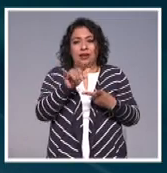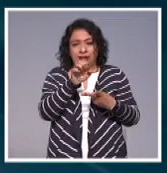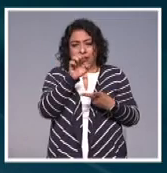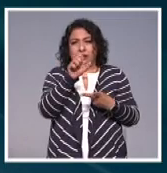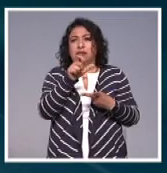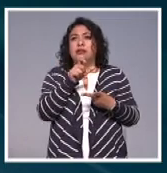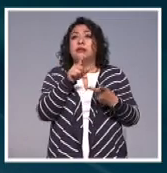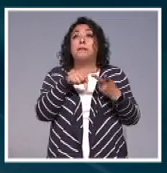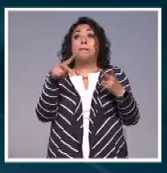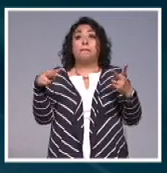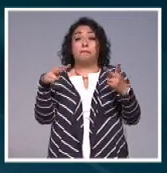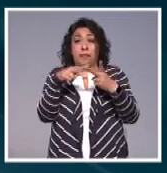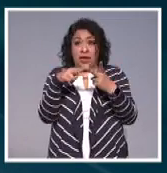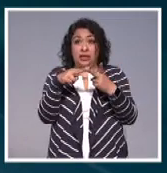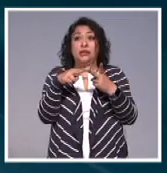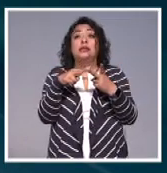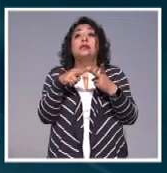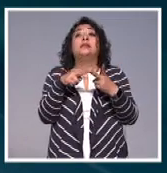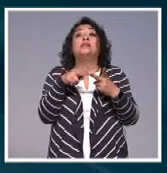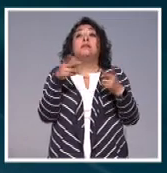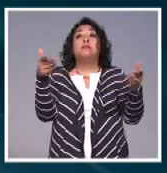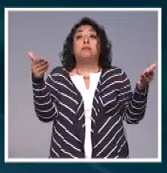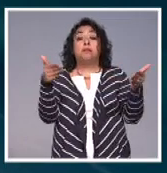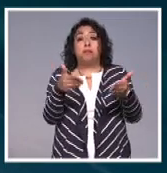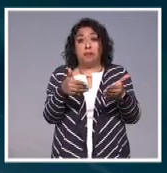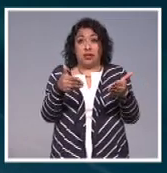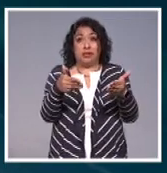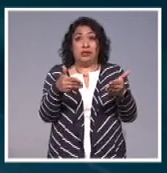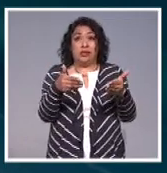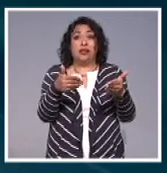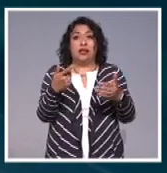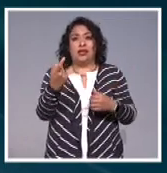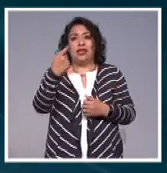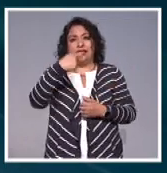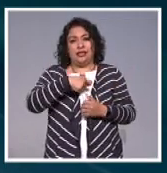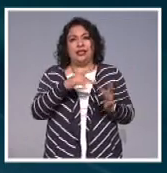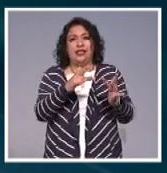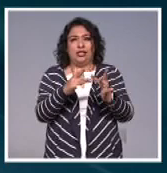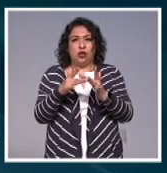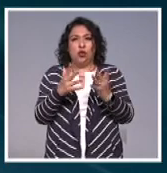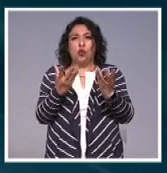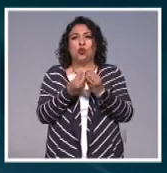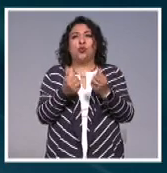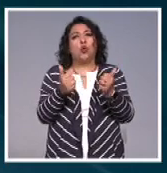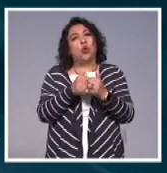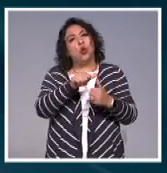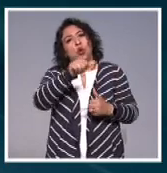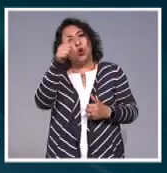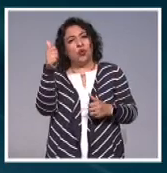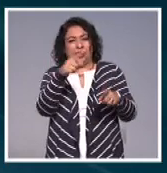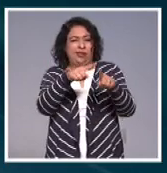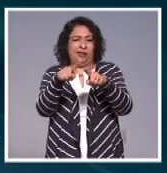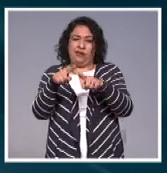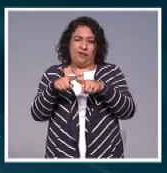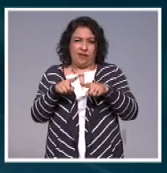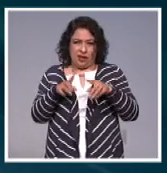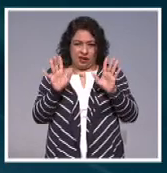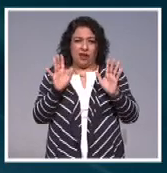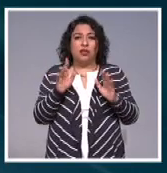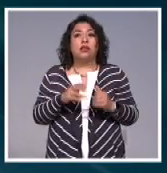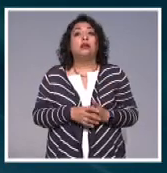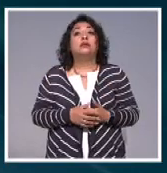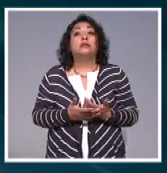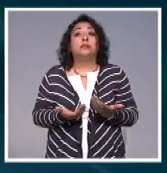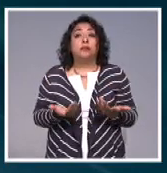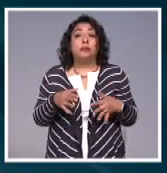Baguiar, en París. Y vamos a presentar Identidades Conectadas junto con otras obras. Entonces